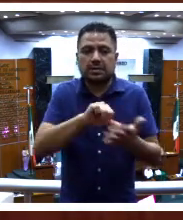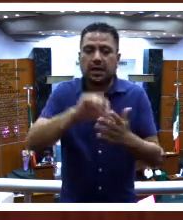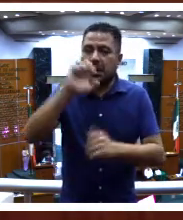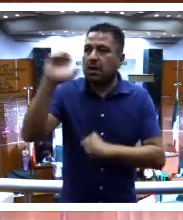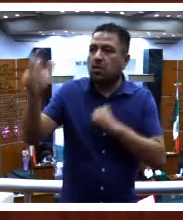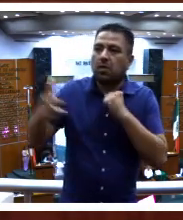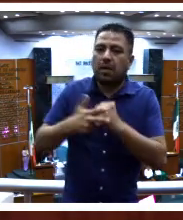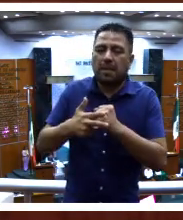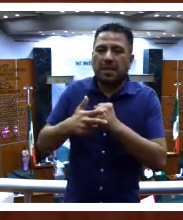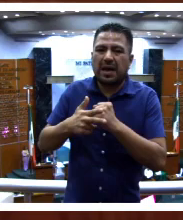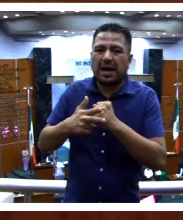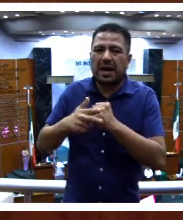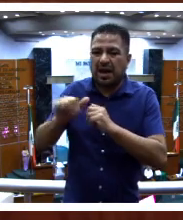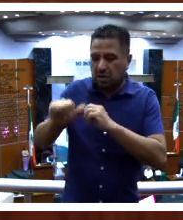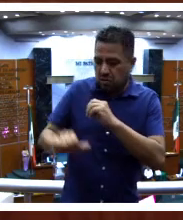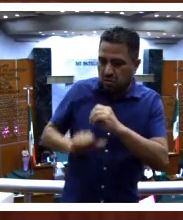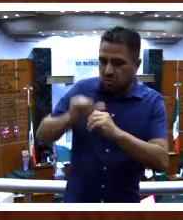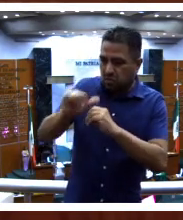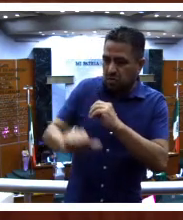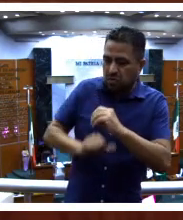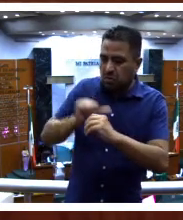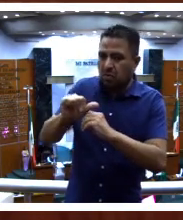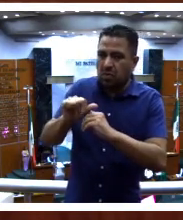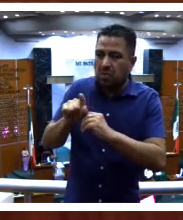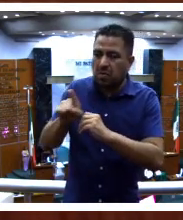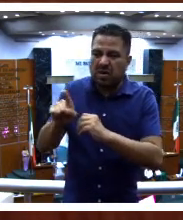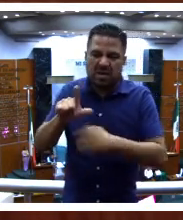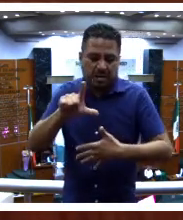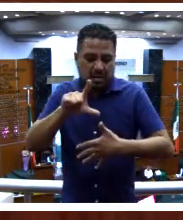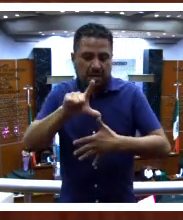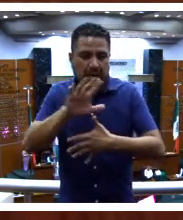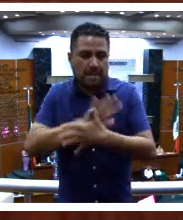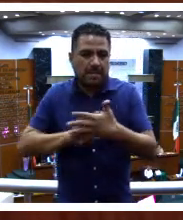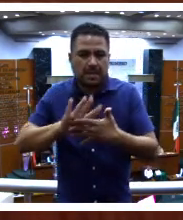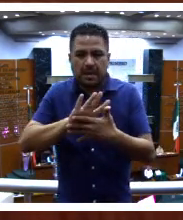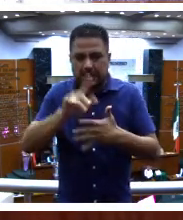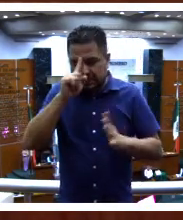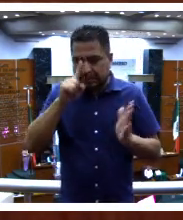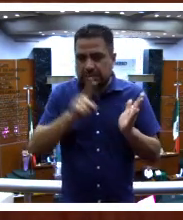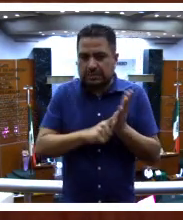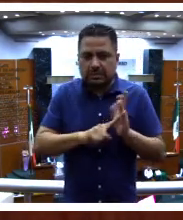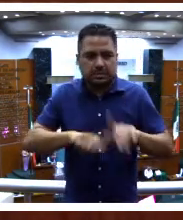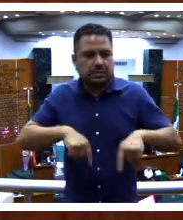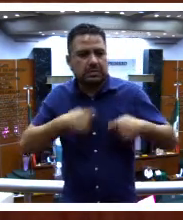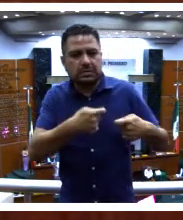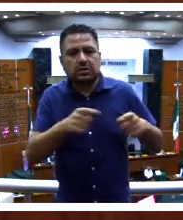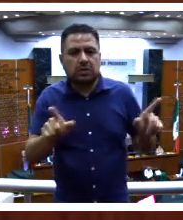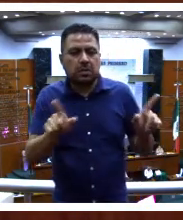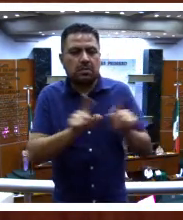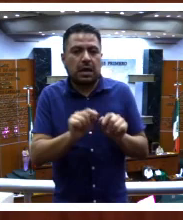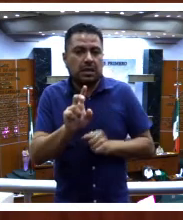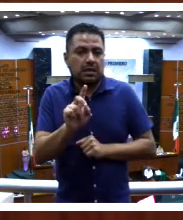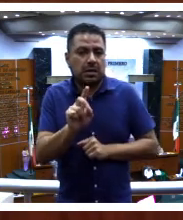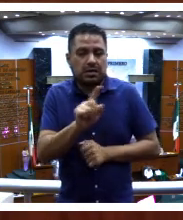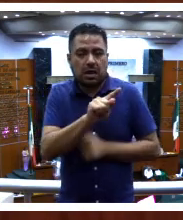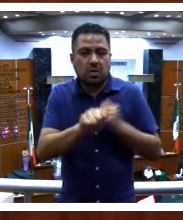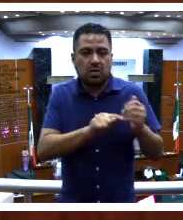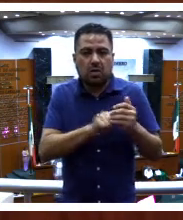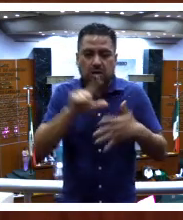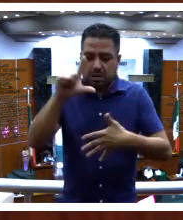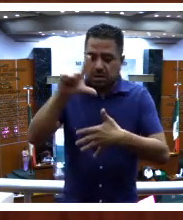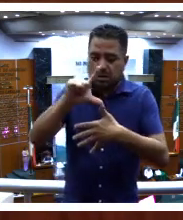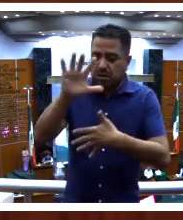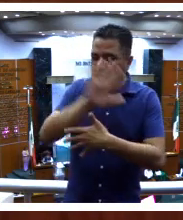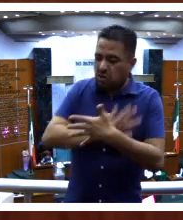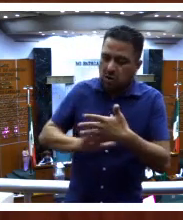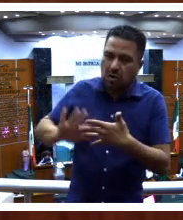de Investigación Nuclear? América Latina, no sé, creo que le dan como 30 espacios a toda